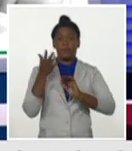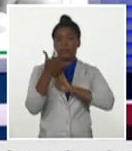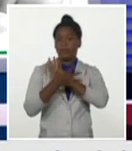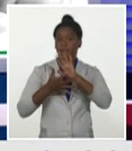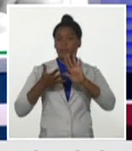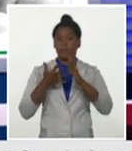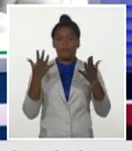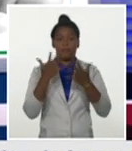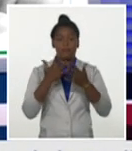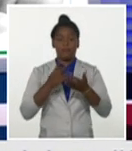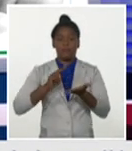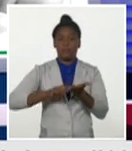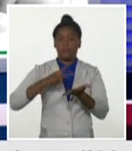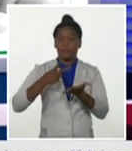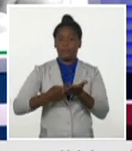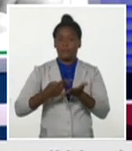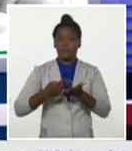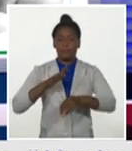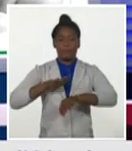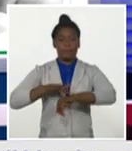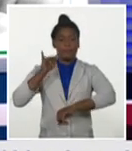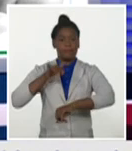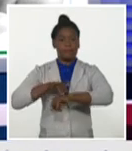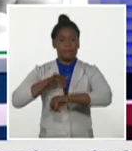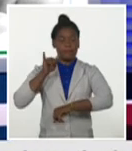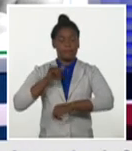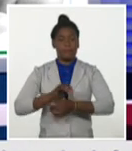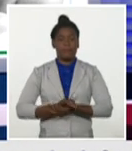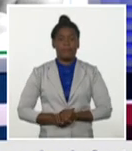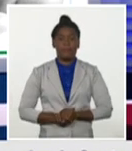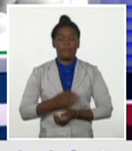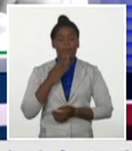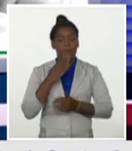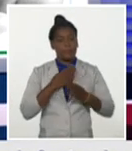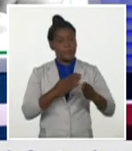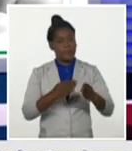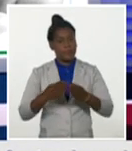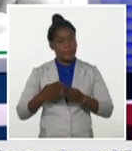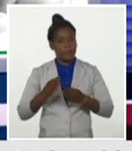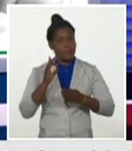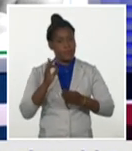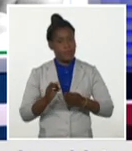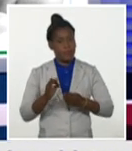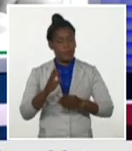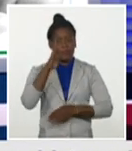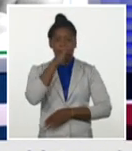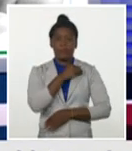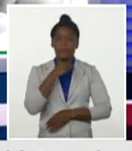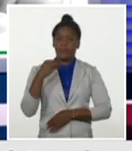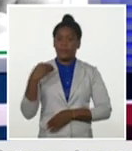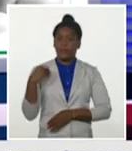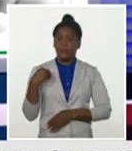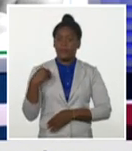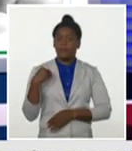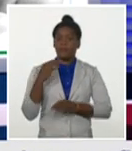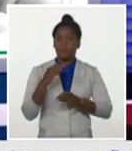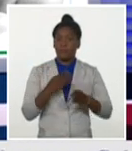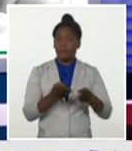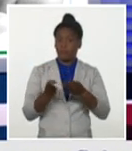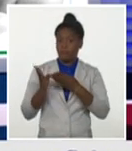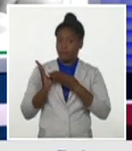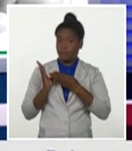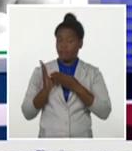lengua de señas, Mercedes González, y damos la bienvenida, como cada mañana, al doctor Francisco Durán García, director nacional